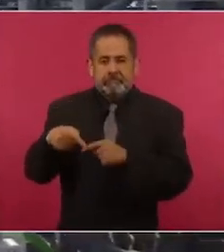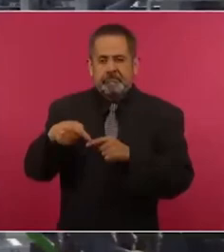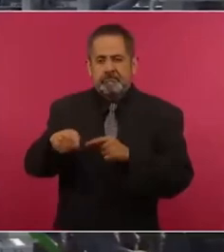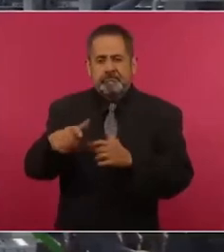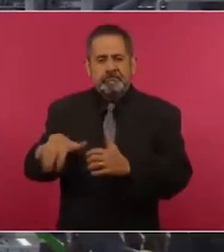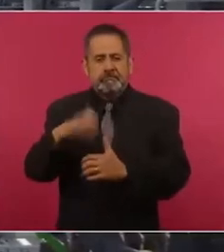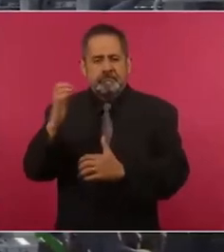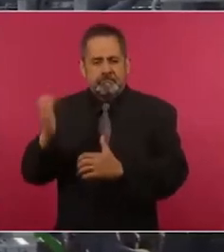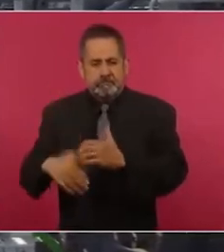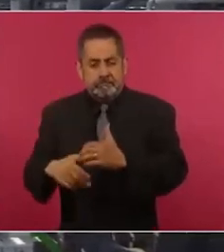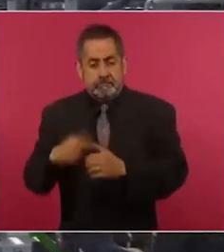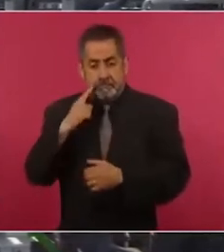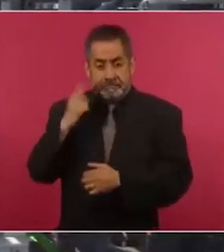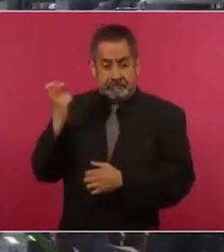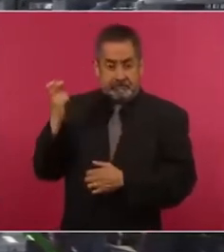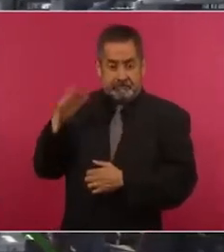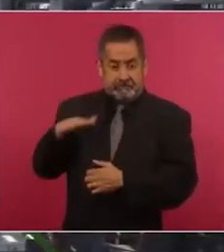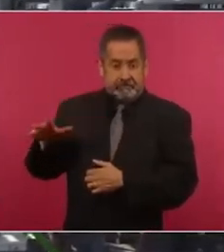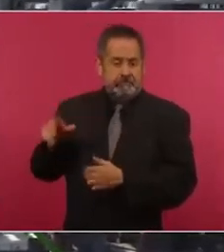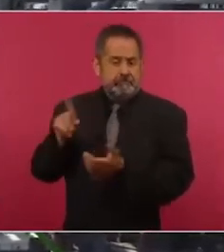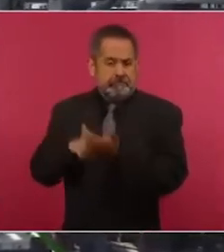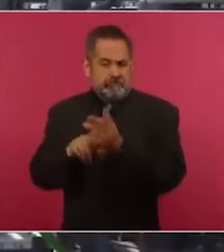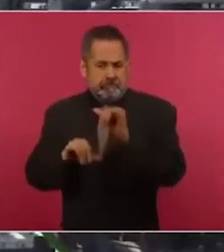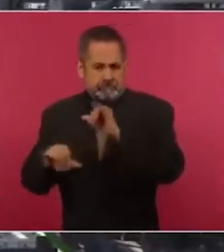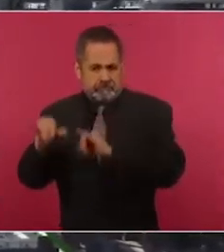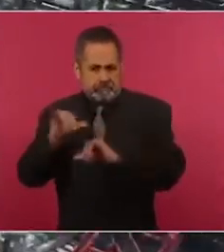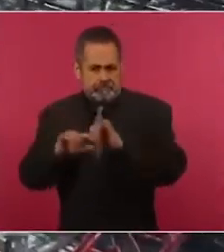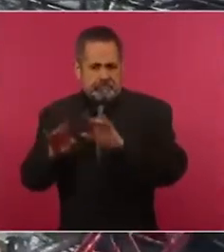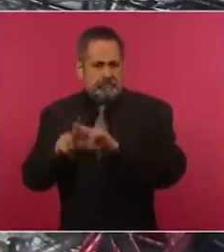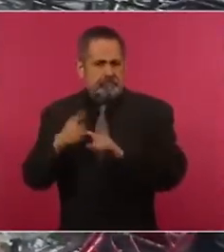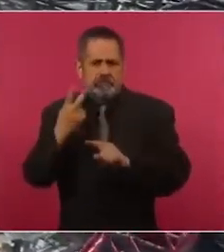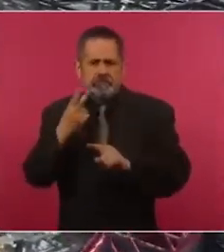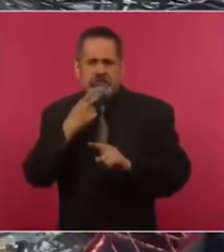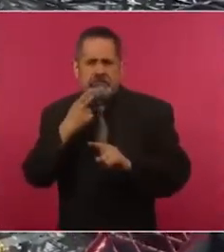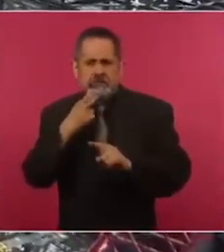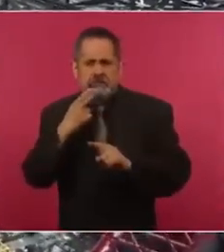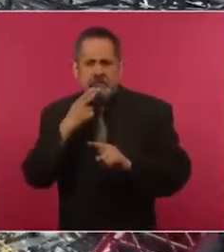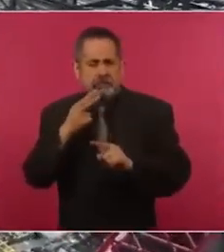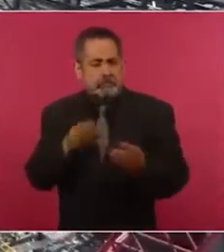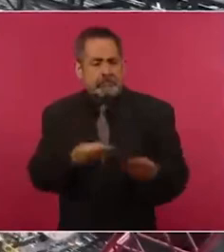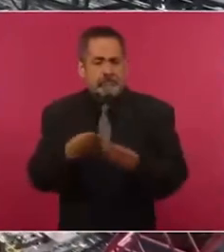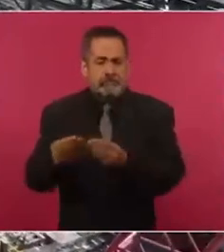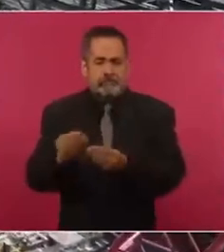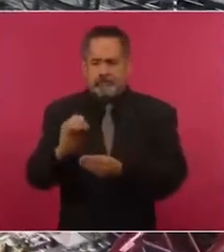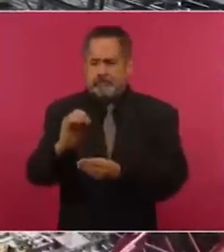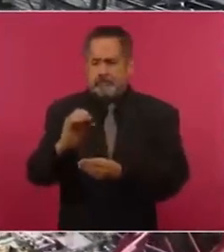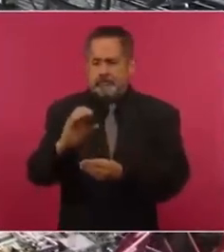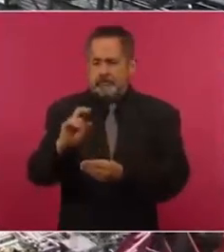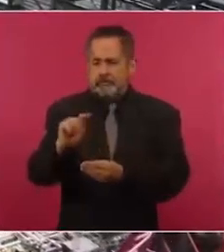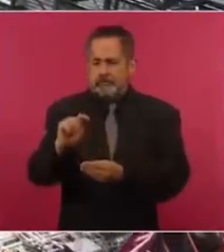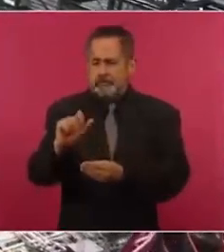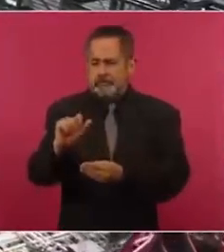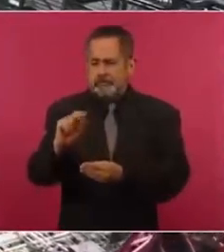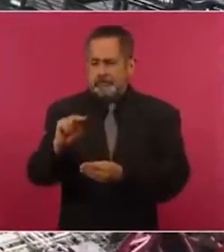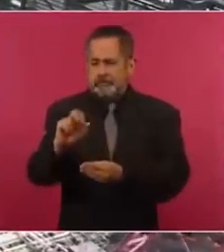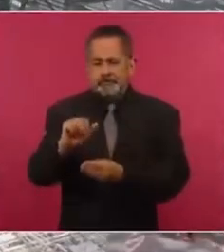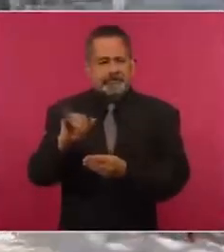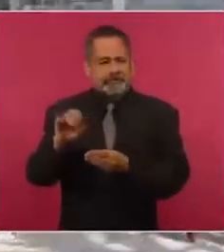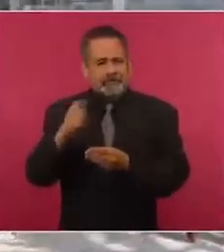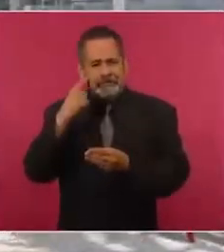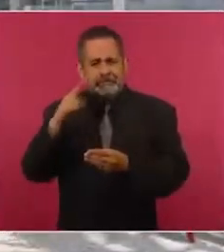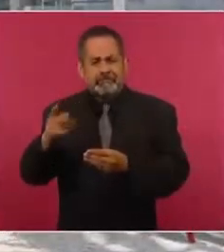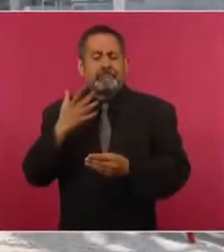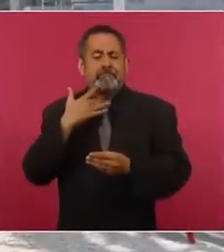terminar. Esta planta química, su función es dar más octanaje a la gasolina, es decir, que salga